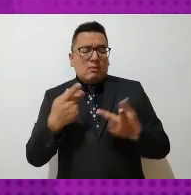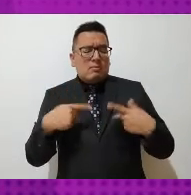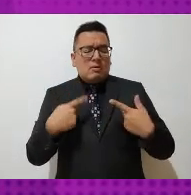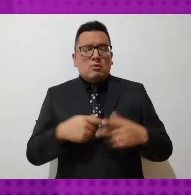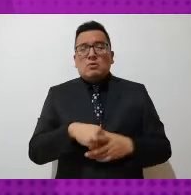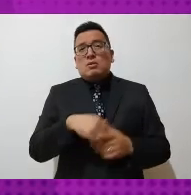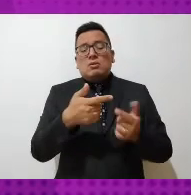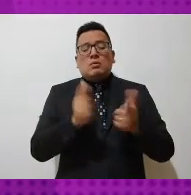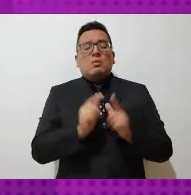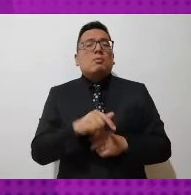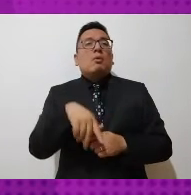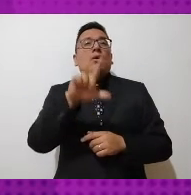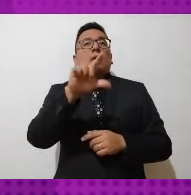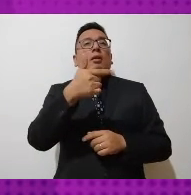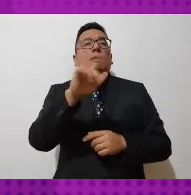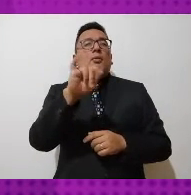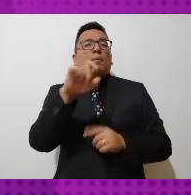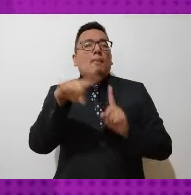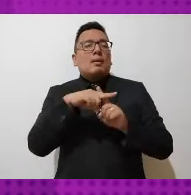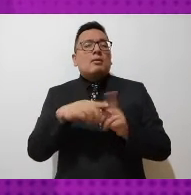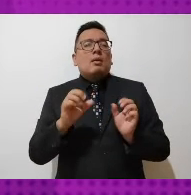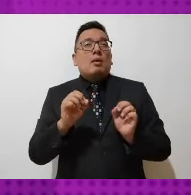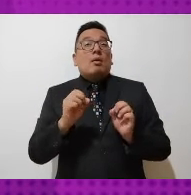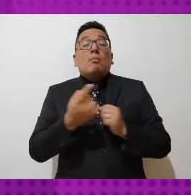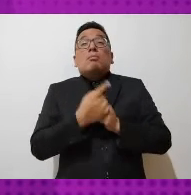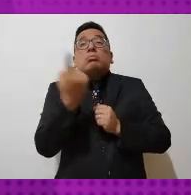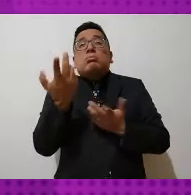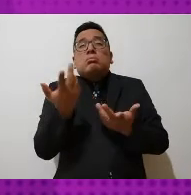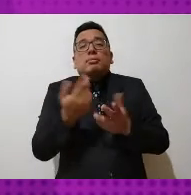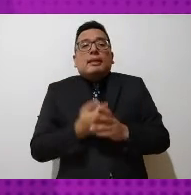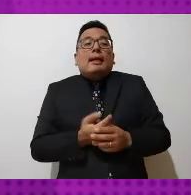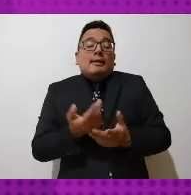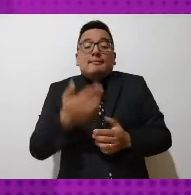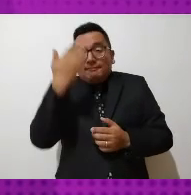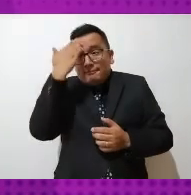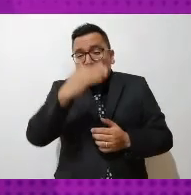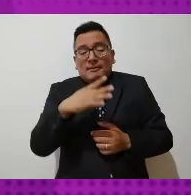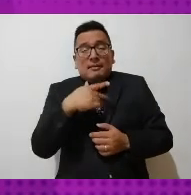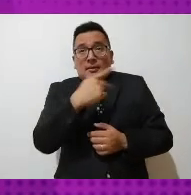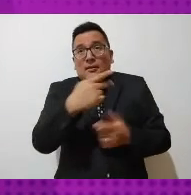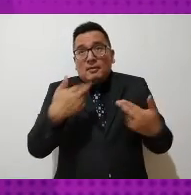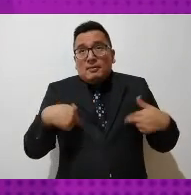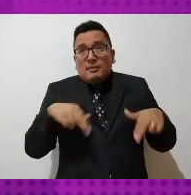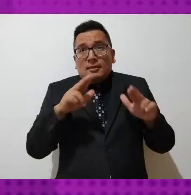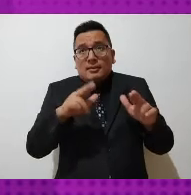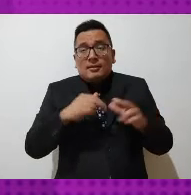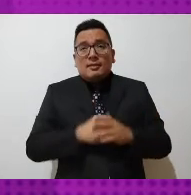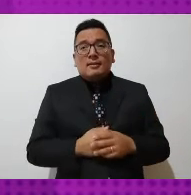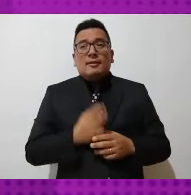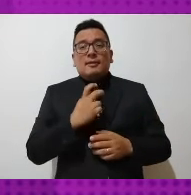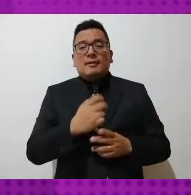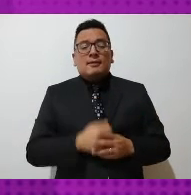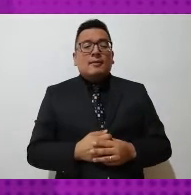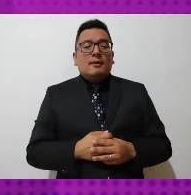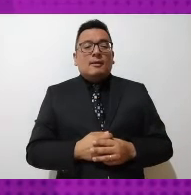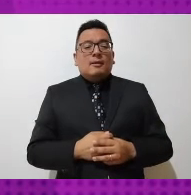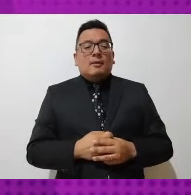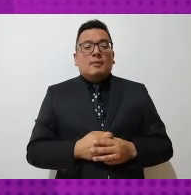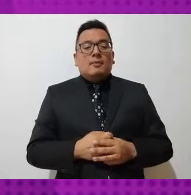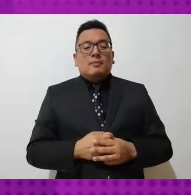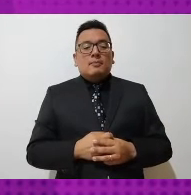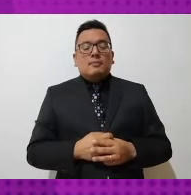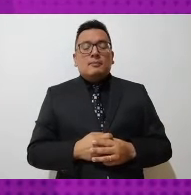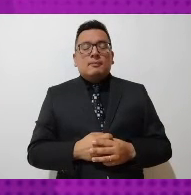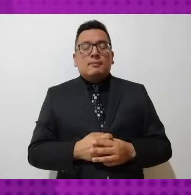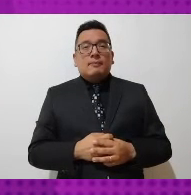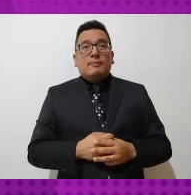personas de la diversidad sexual. ¿Y por qué? Pues porque a través de su representación es como se van a hacer, desde su